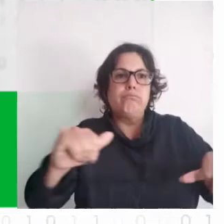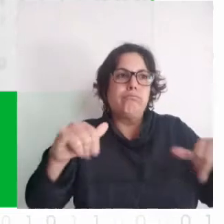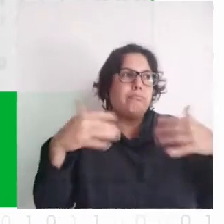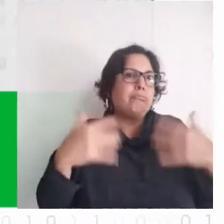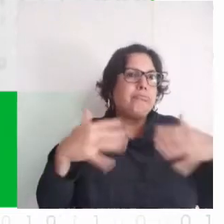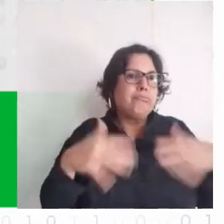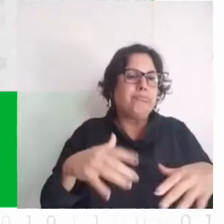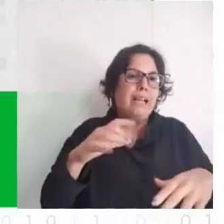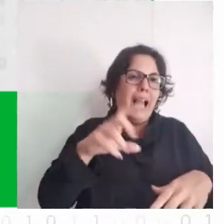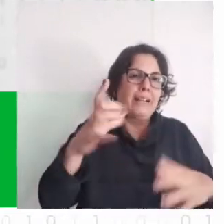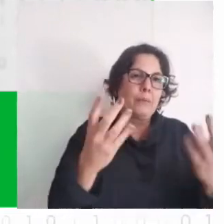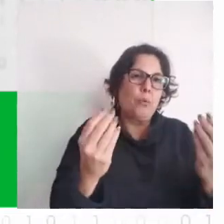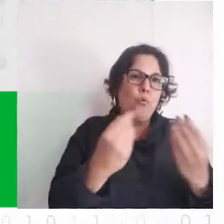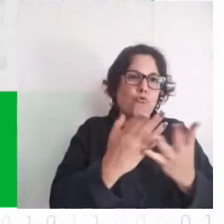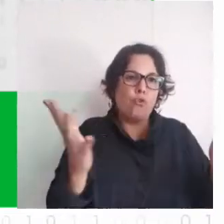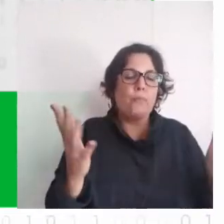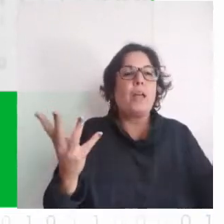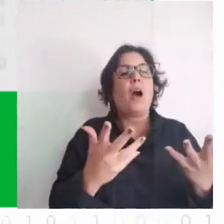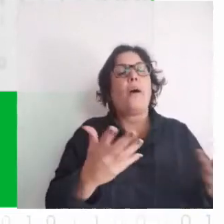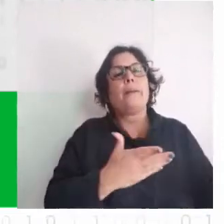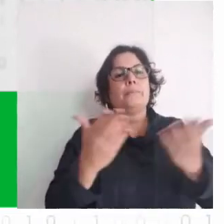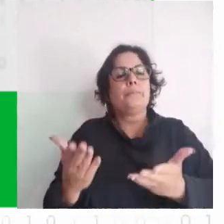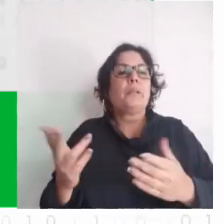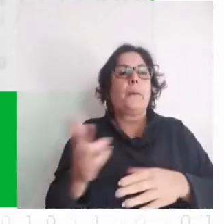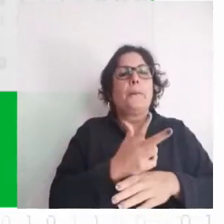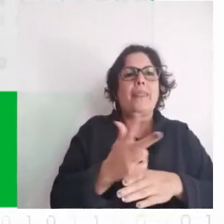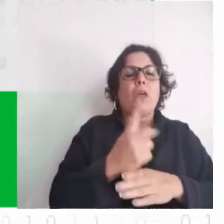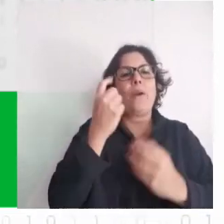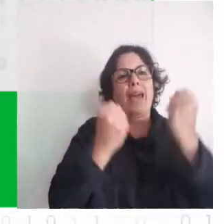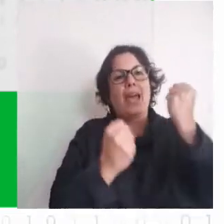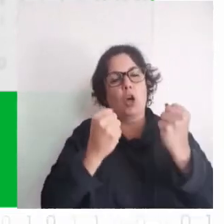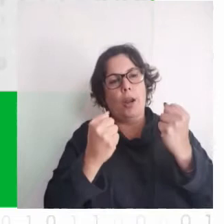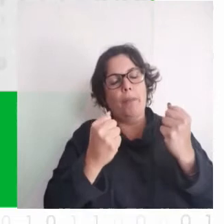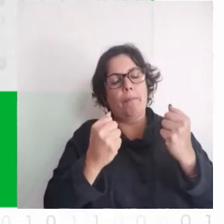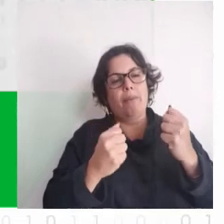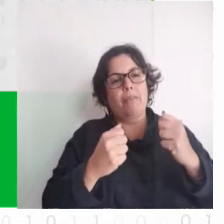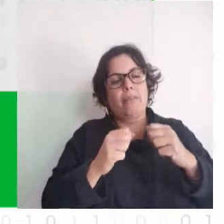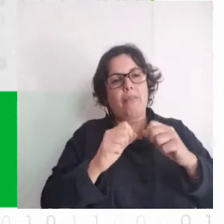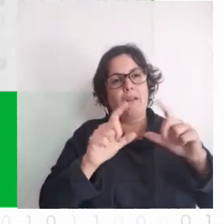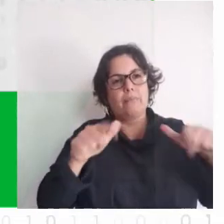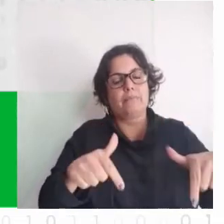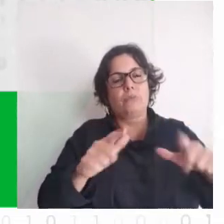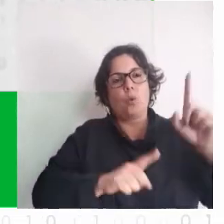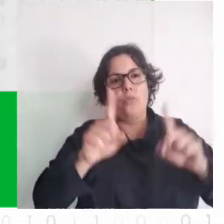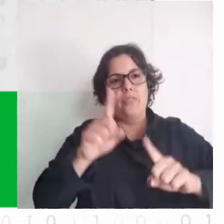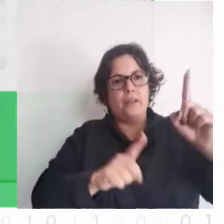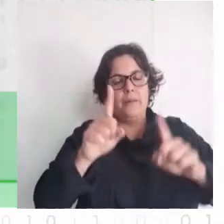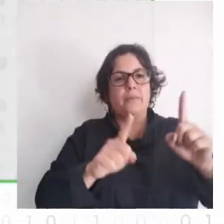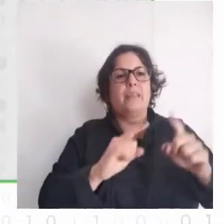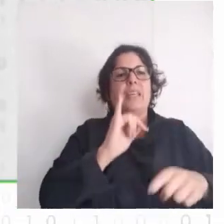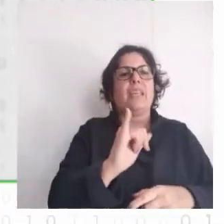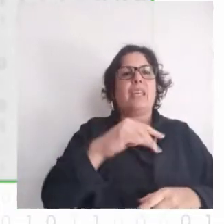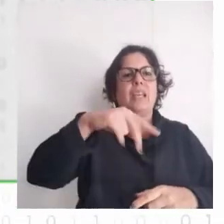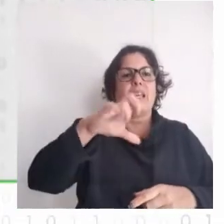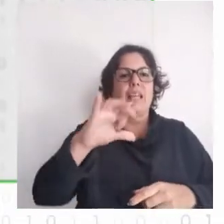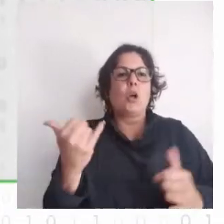Ahora procedemos a presentar el video de la economista egresada de la ODELAR Inés Iñárritu, donde nos cuenta